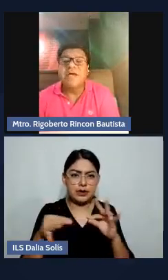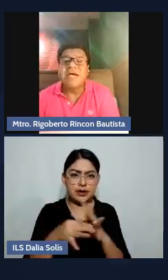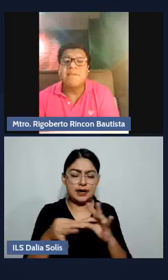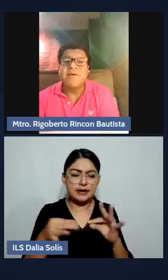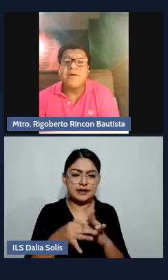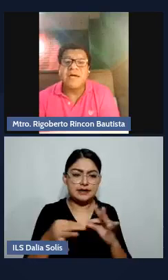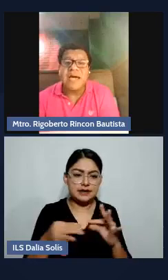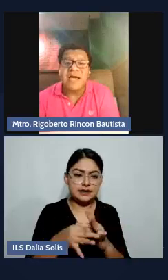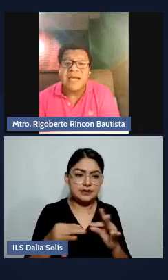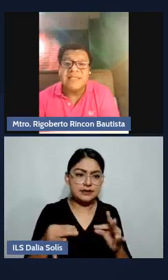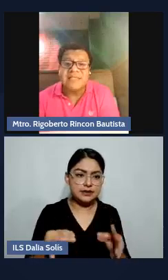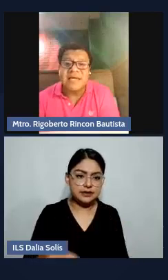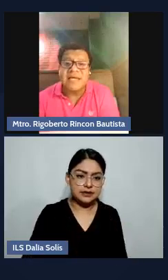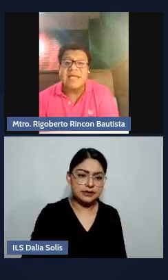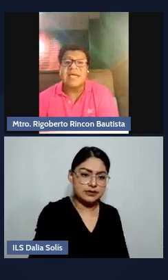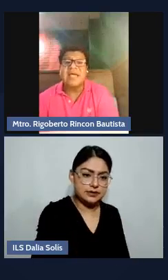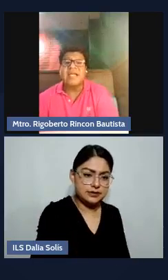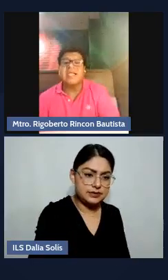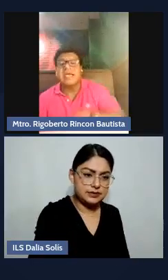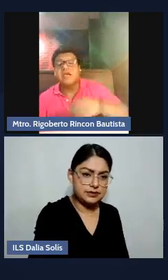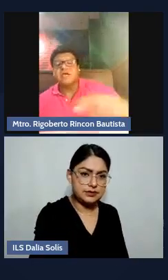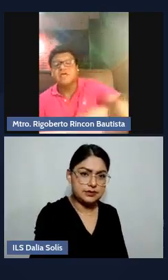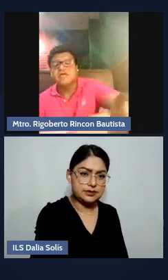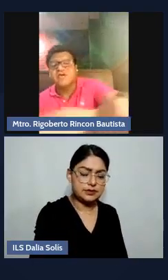ejemplo, que el